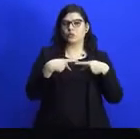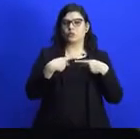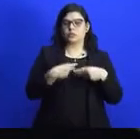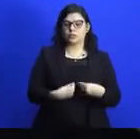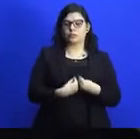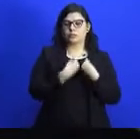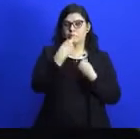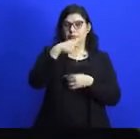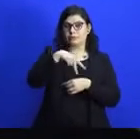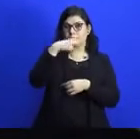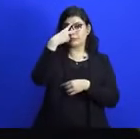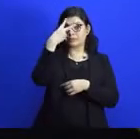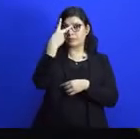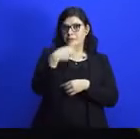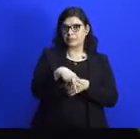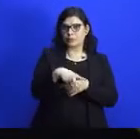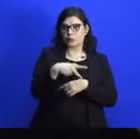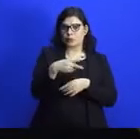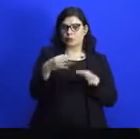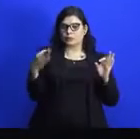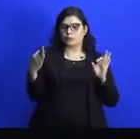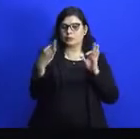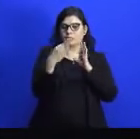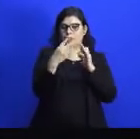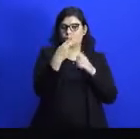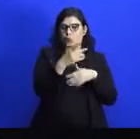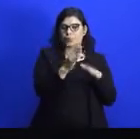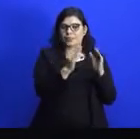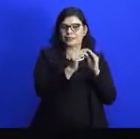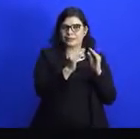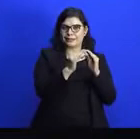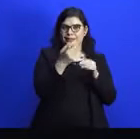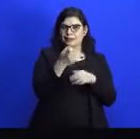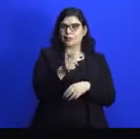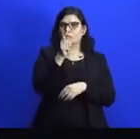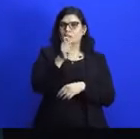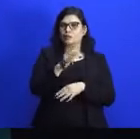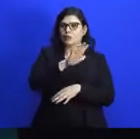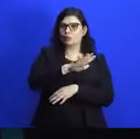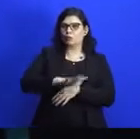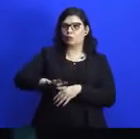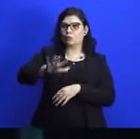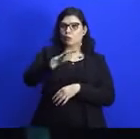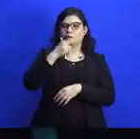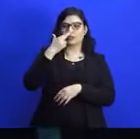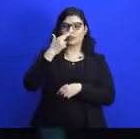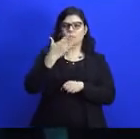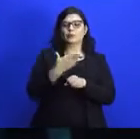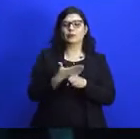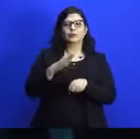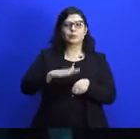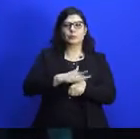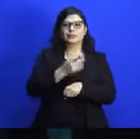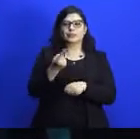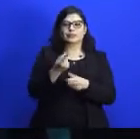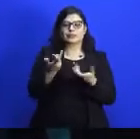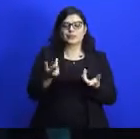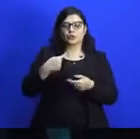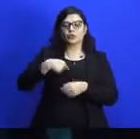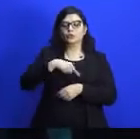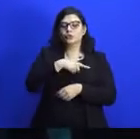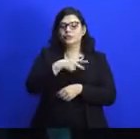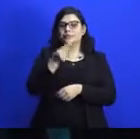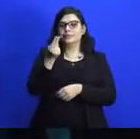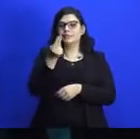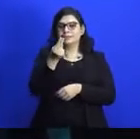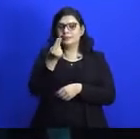Y esto es una tremenda responsabilidad para todos nosotros, ya que debemos convertirnos en un vecino